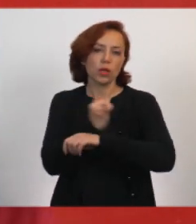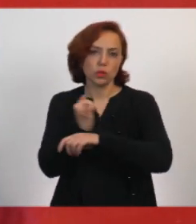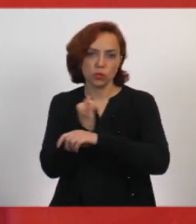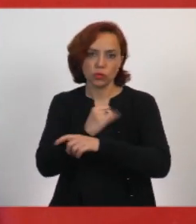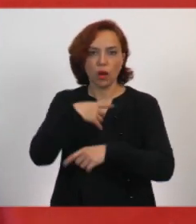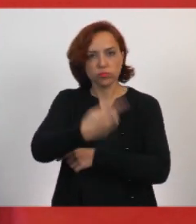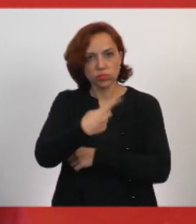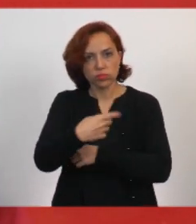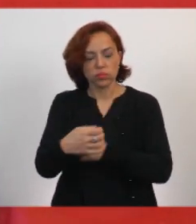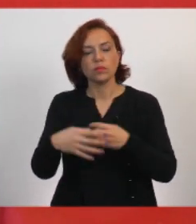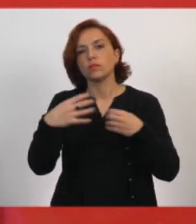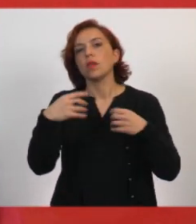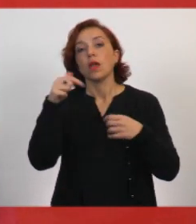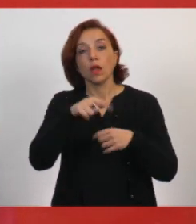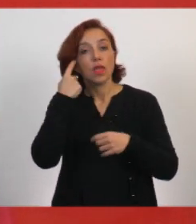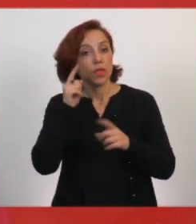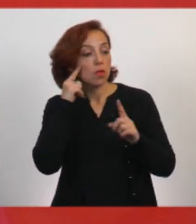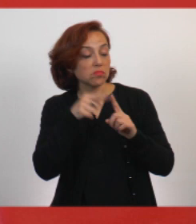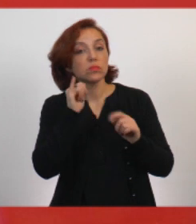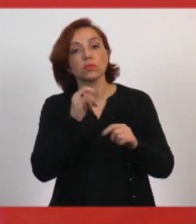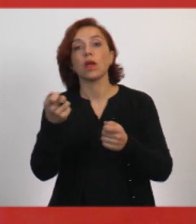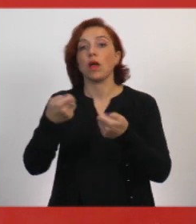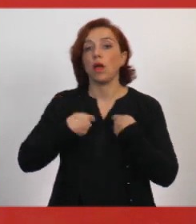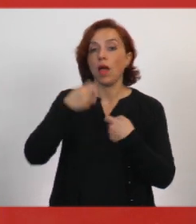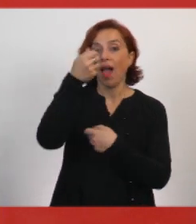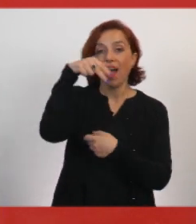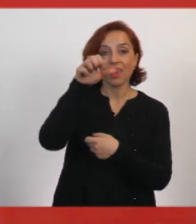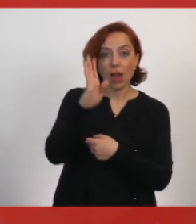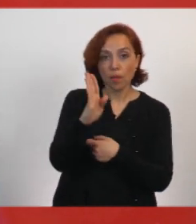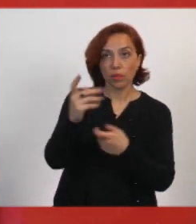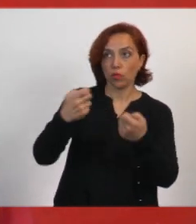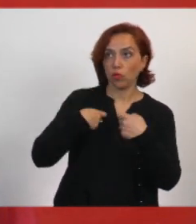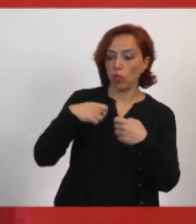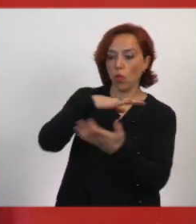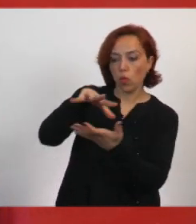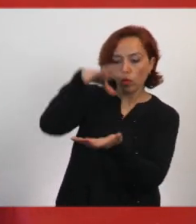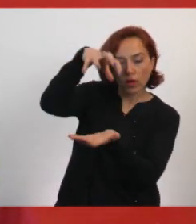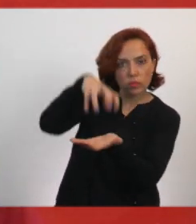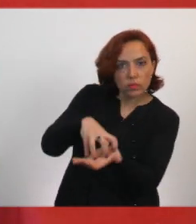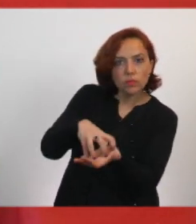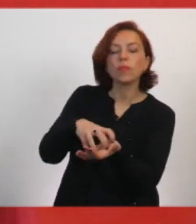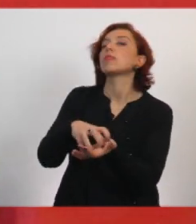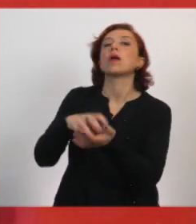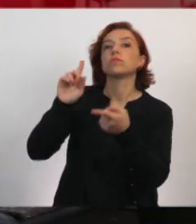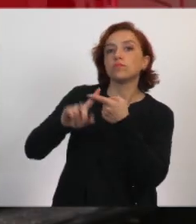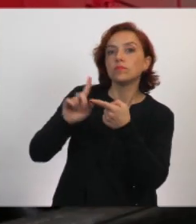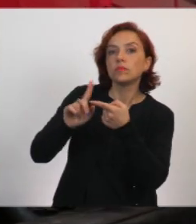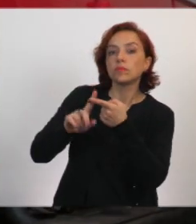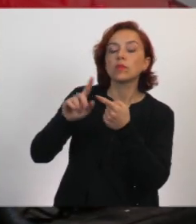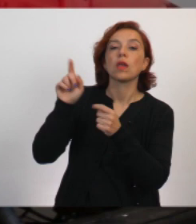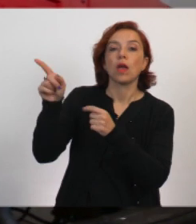en pares es mucho mejor. Y bueno, surgió esta la idea, conseguimos este local por ANEP, que está en comodato,